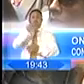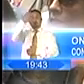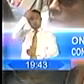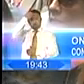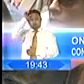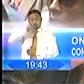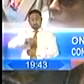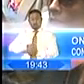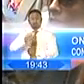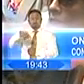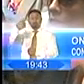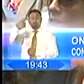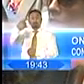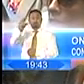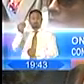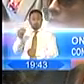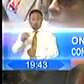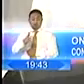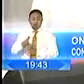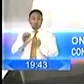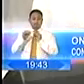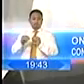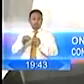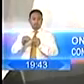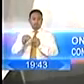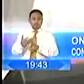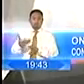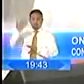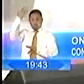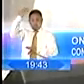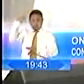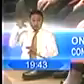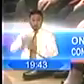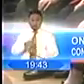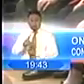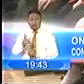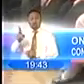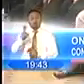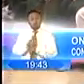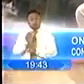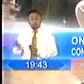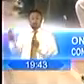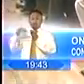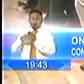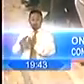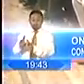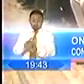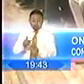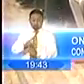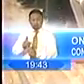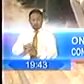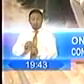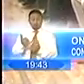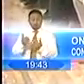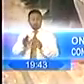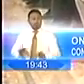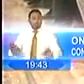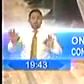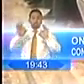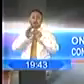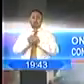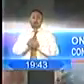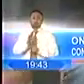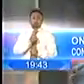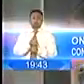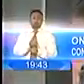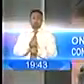que inculquen a las generaciones futuras las enseñanzas del Holocausto con el fin de ayudar a prevenir actos de genocidio es de vital importancia. Por